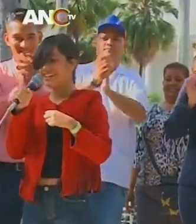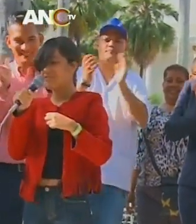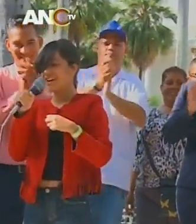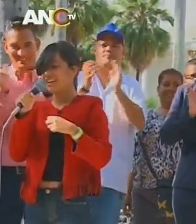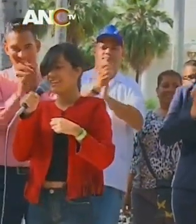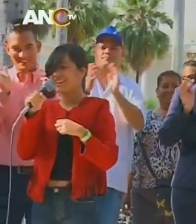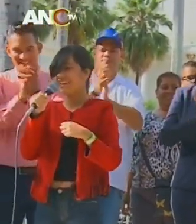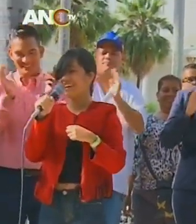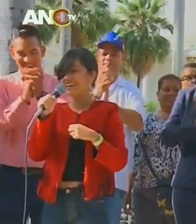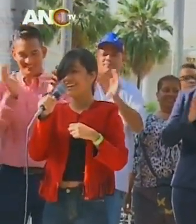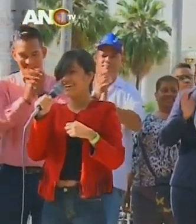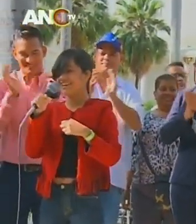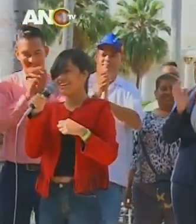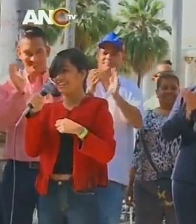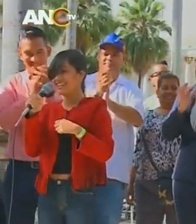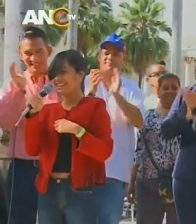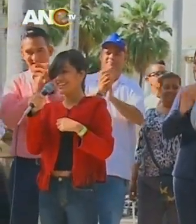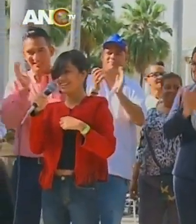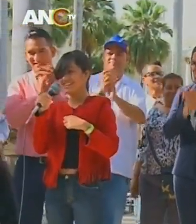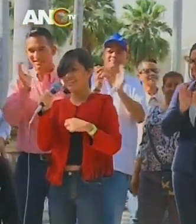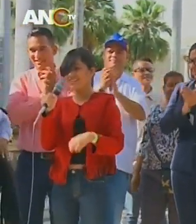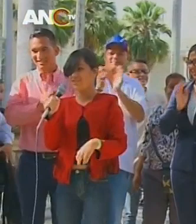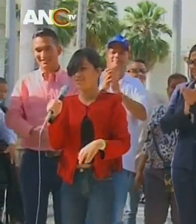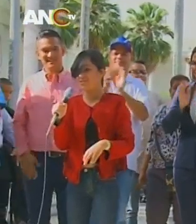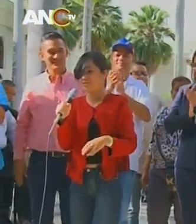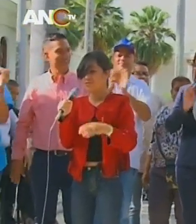Hay que amarla, hay que quererla.